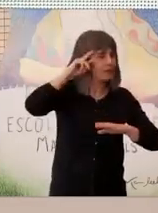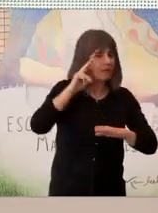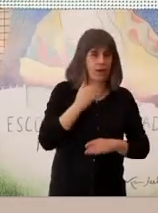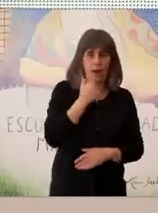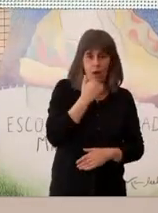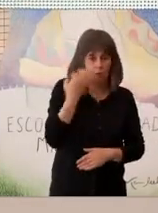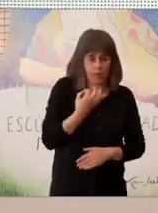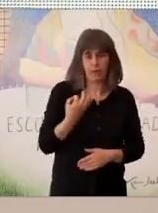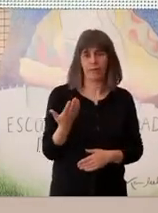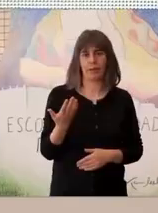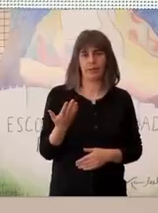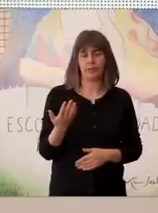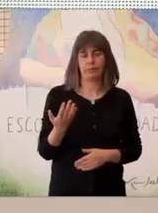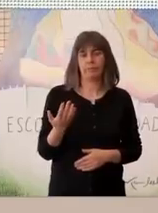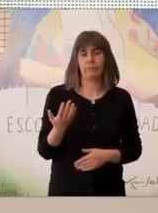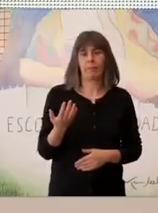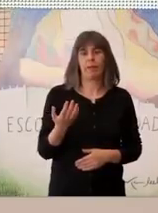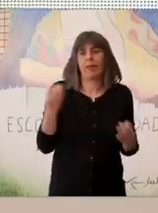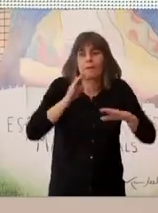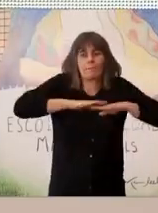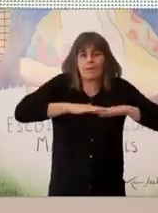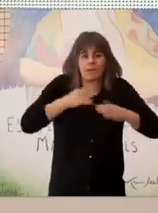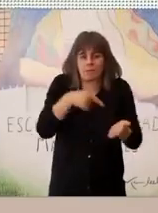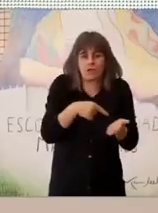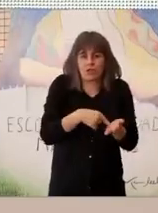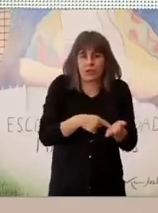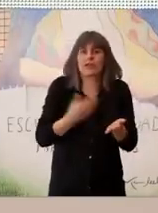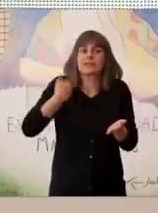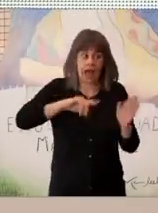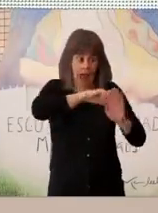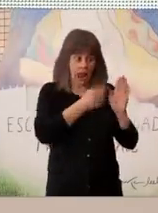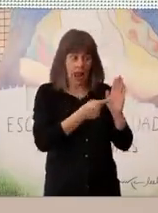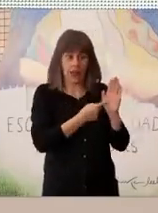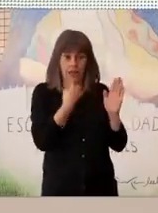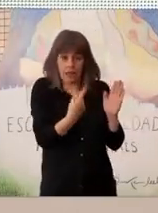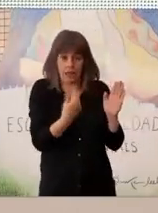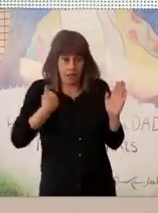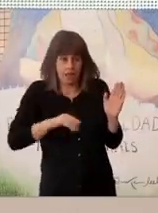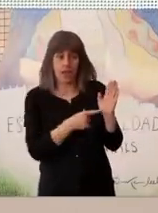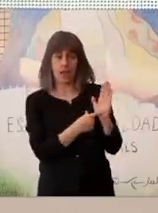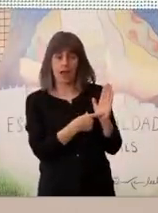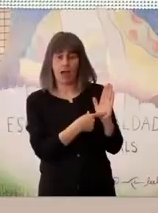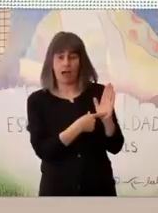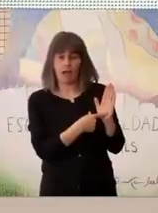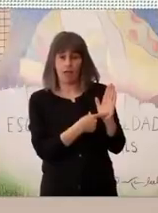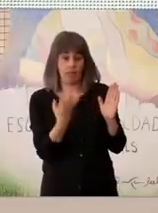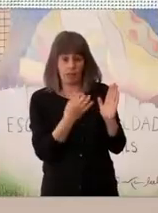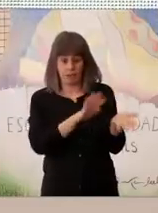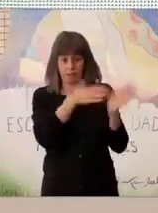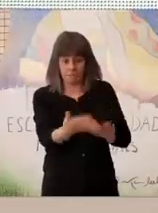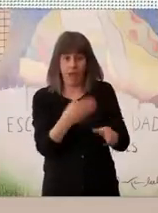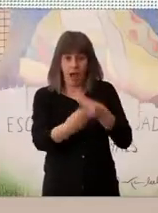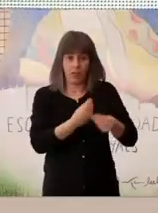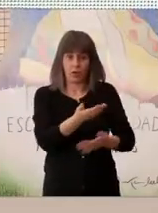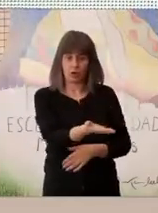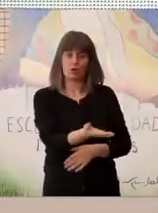ver, vamos a hacer unos mínimos que ya están establecidos legalmente, si eso está previsto legalmente, si solamente es hacerlo. Entonces, por lo menos